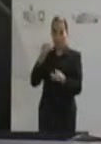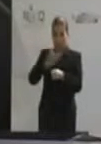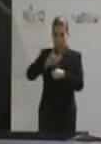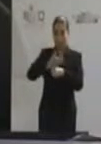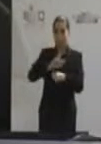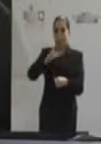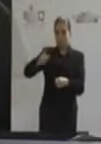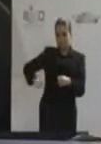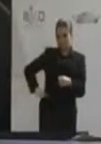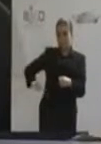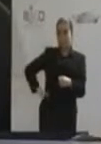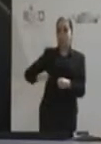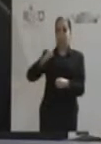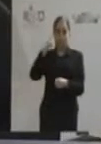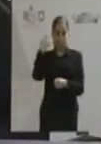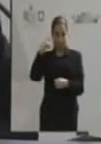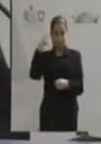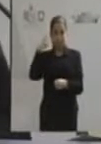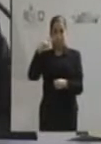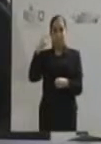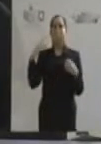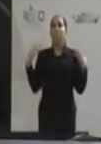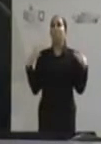y eso ofende.